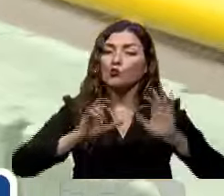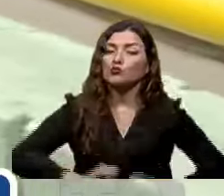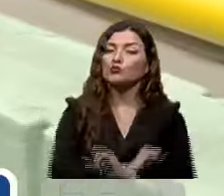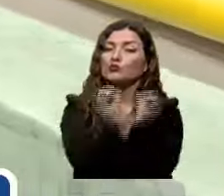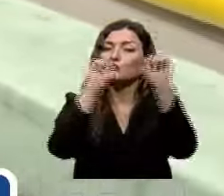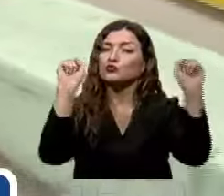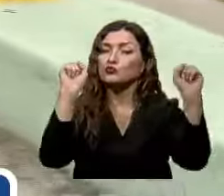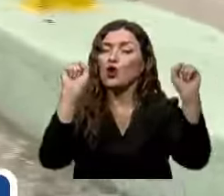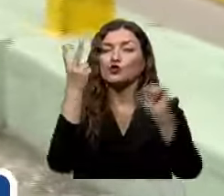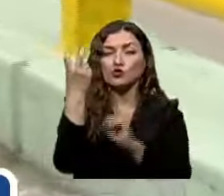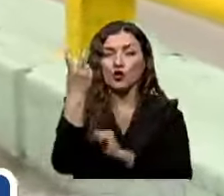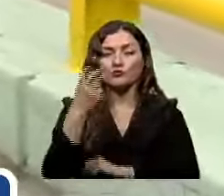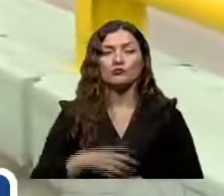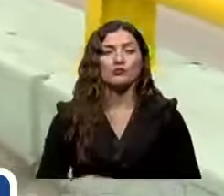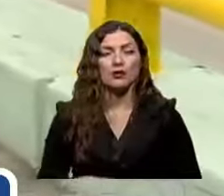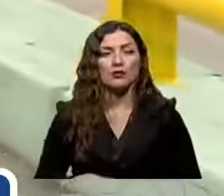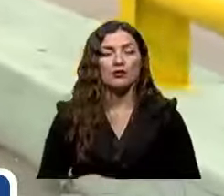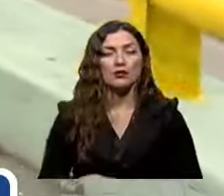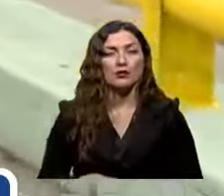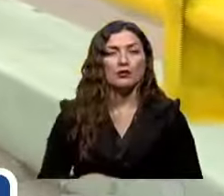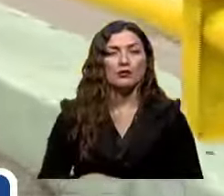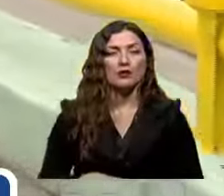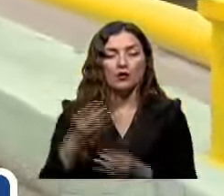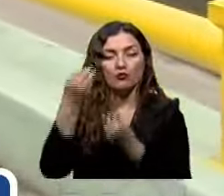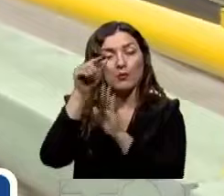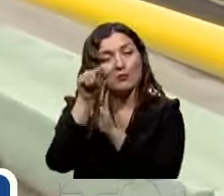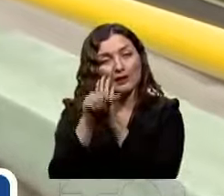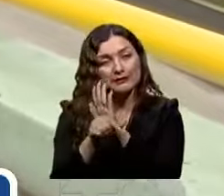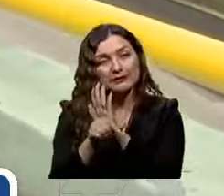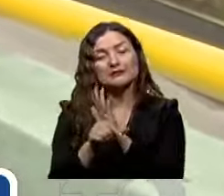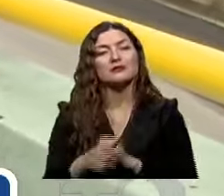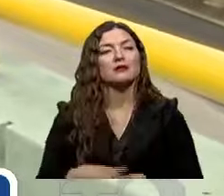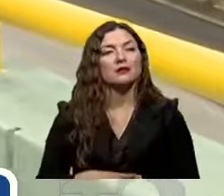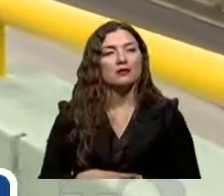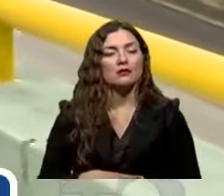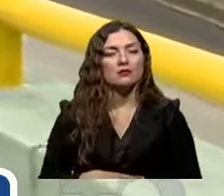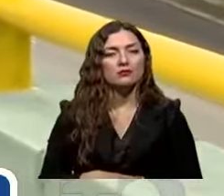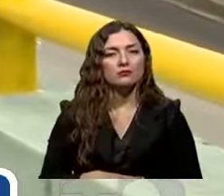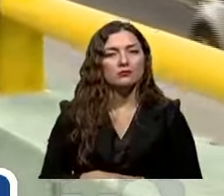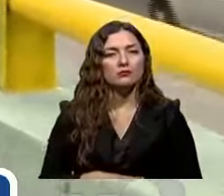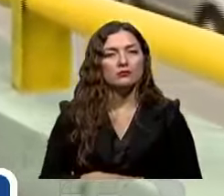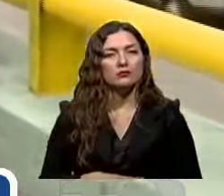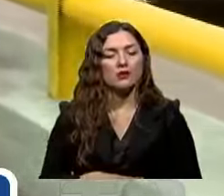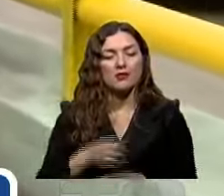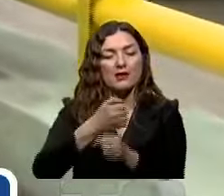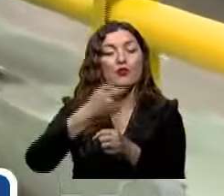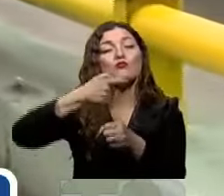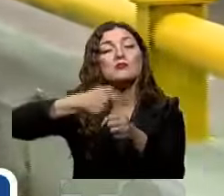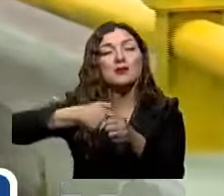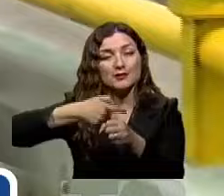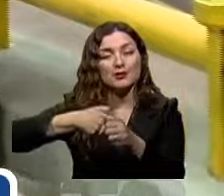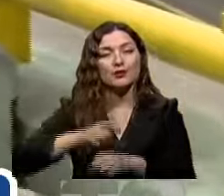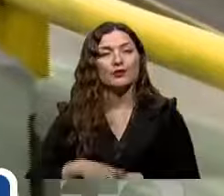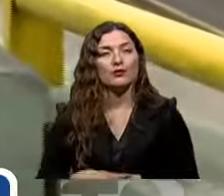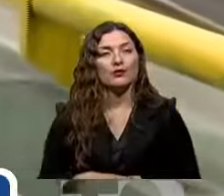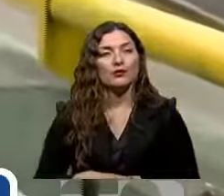a 12 horas. Pero para que nos cuente más detalles acerca de estos cierres y de los trabajos específicamente que se